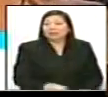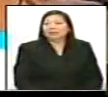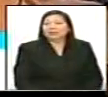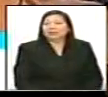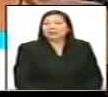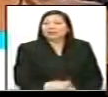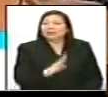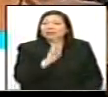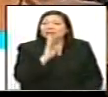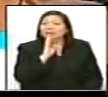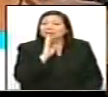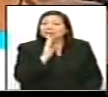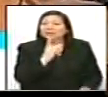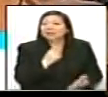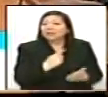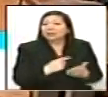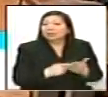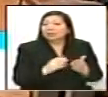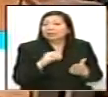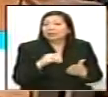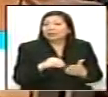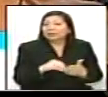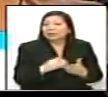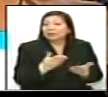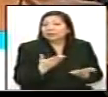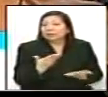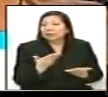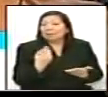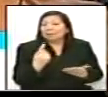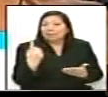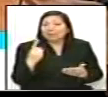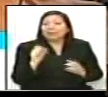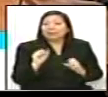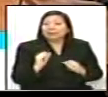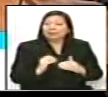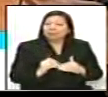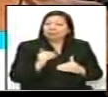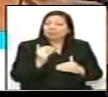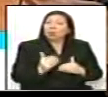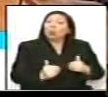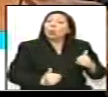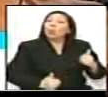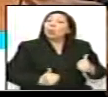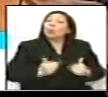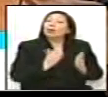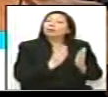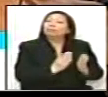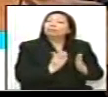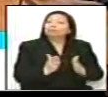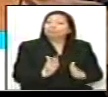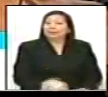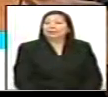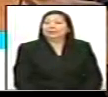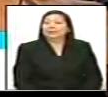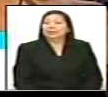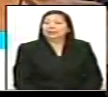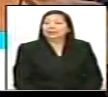en su intervención. Planteo a la mesa como una inquietud para más adelante. ¿Cuál sería el espacio adecuado